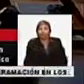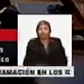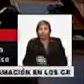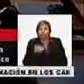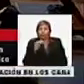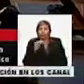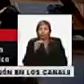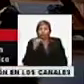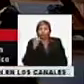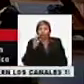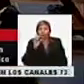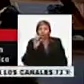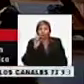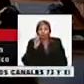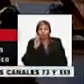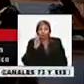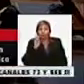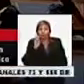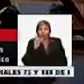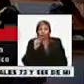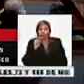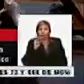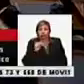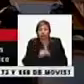partido, a Germán Luna Segura.